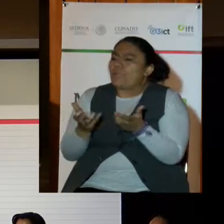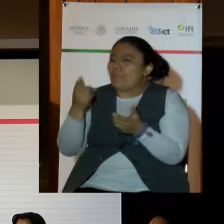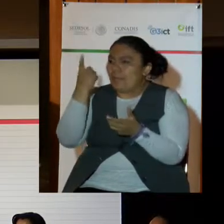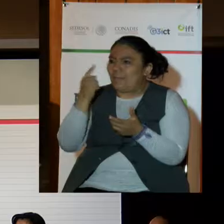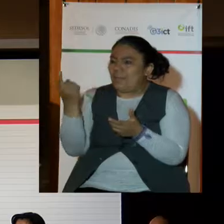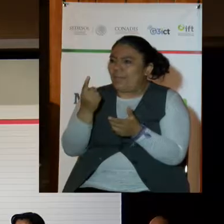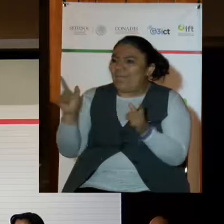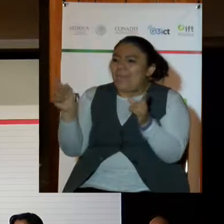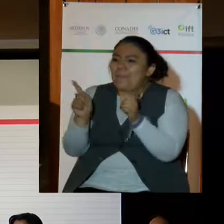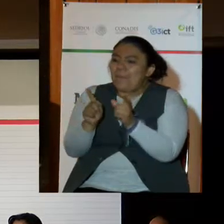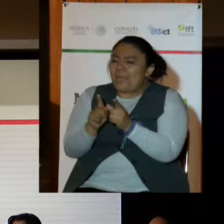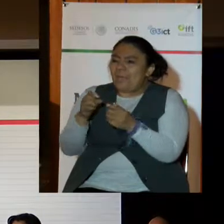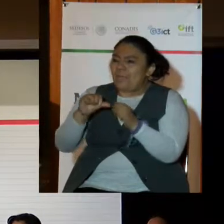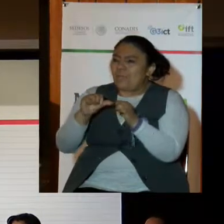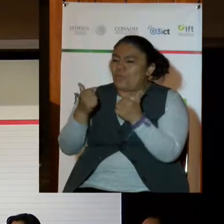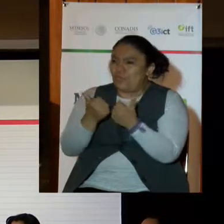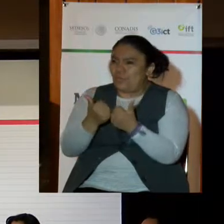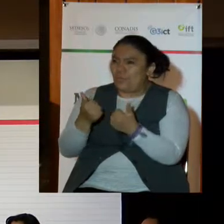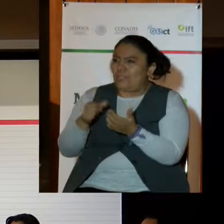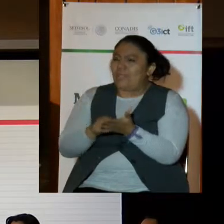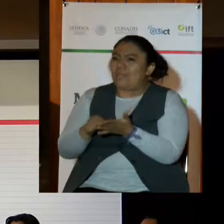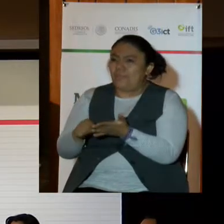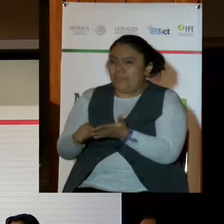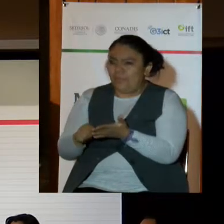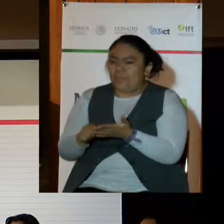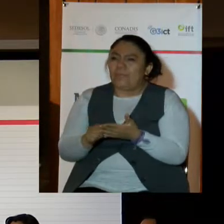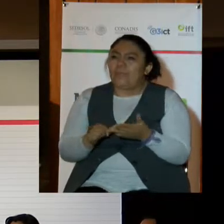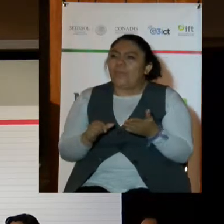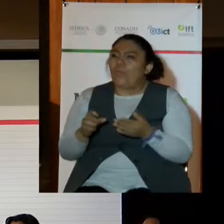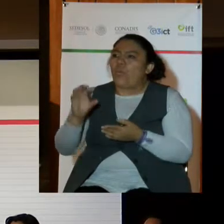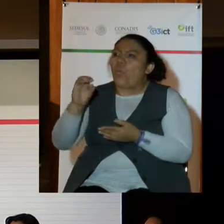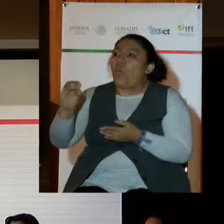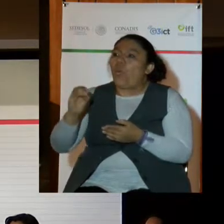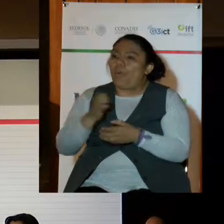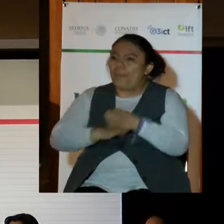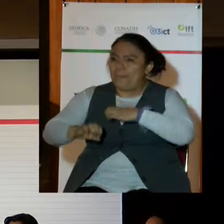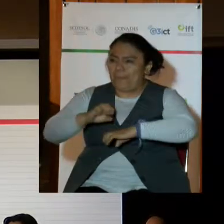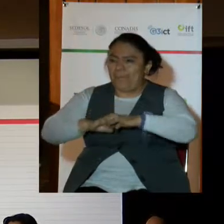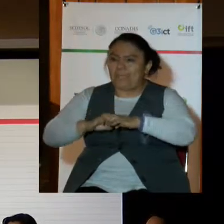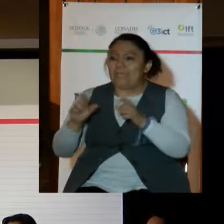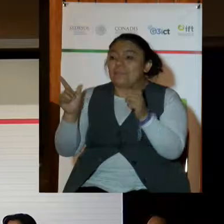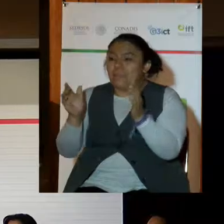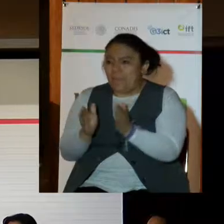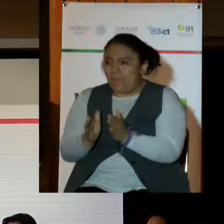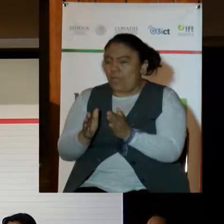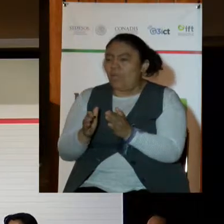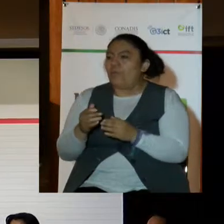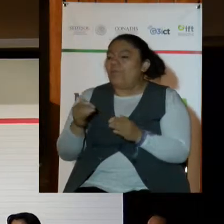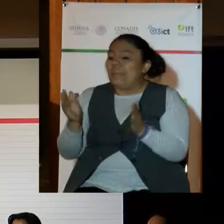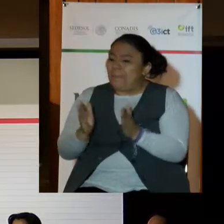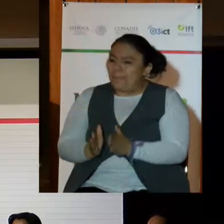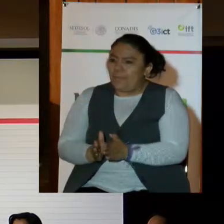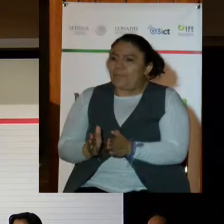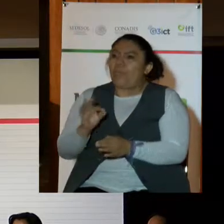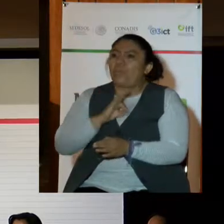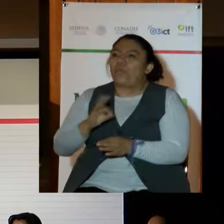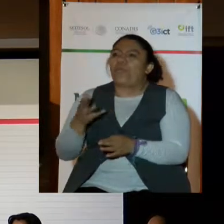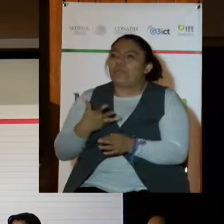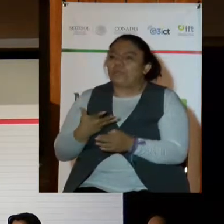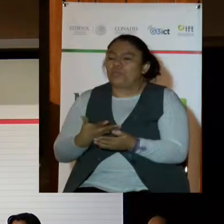Han hablado aquí de cómo hacer accesibles, pero en las grandes empresas o desde el gobierno estatal o federal.